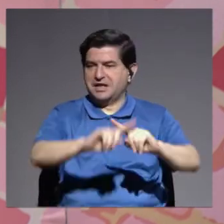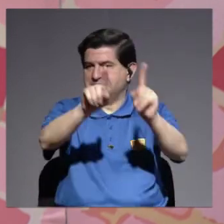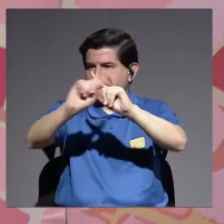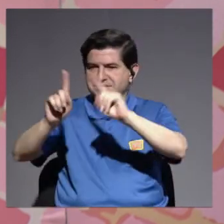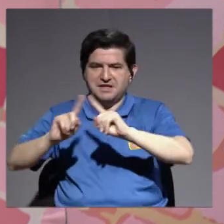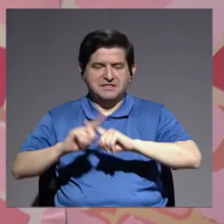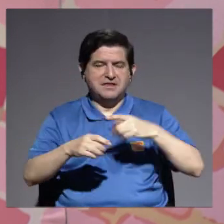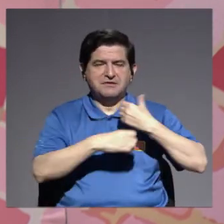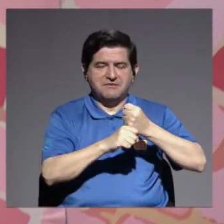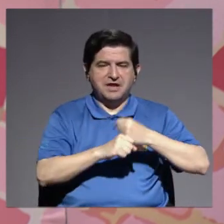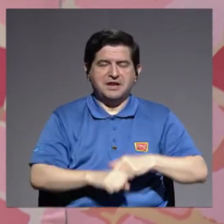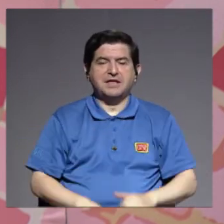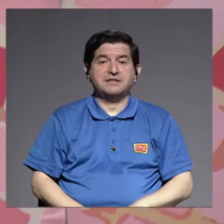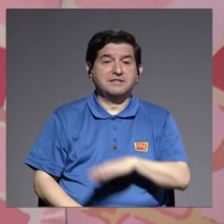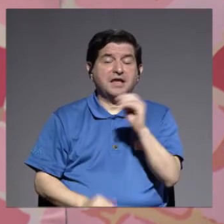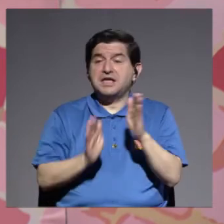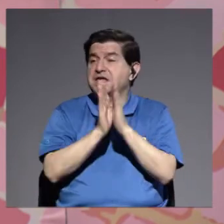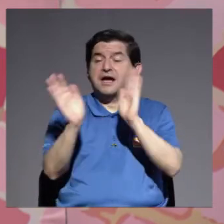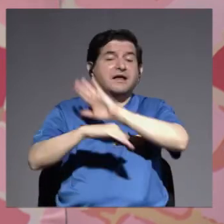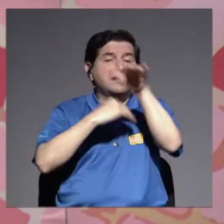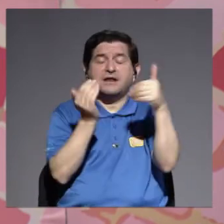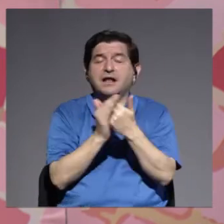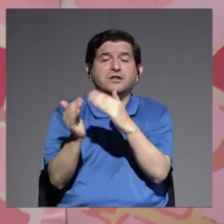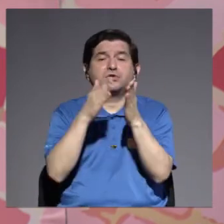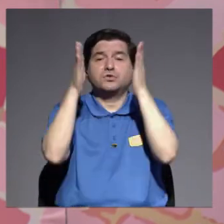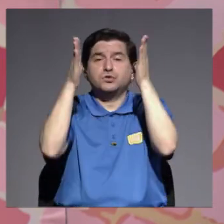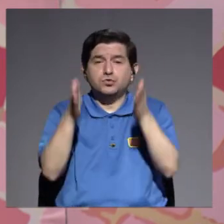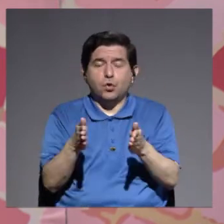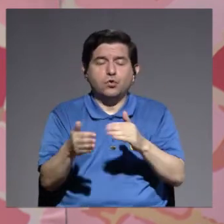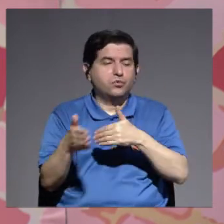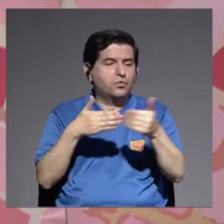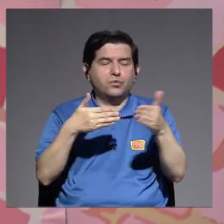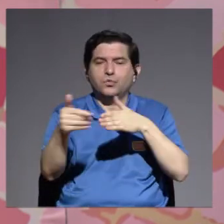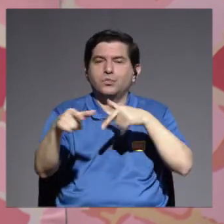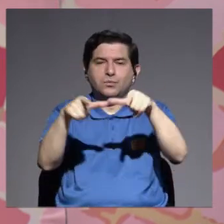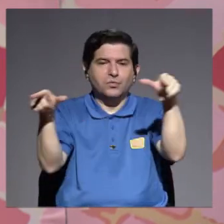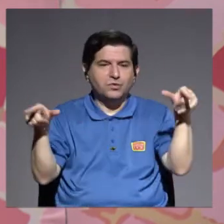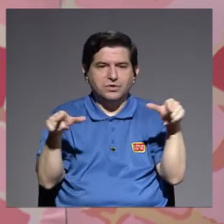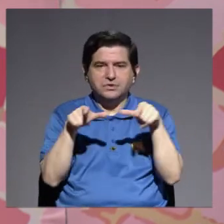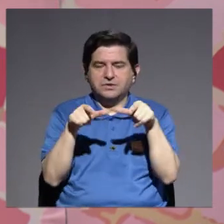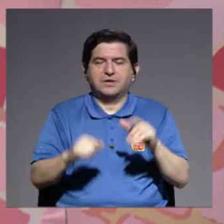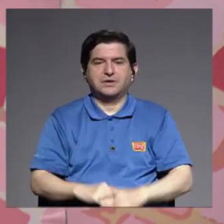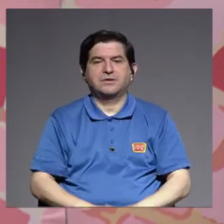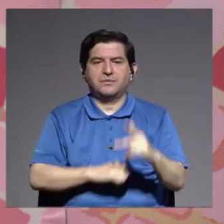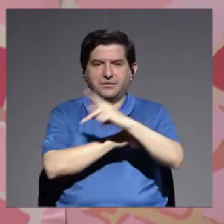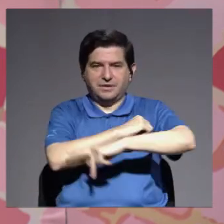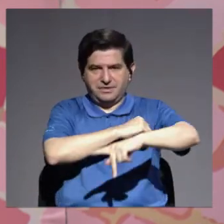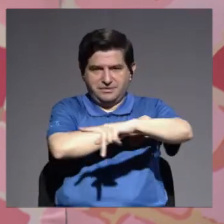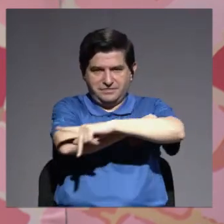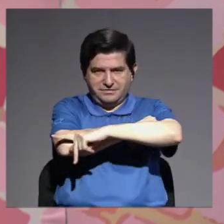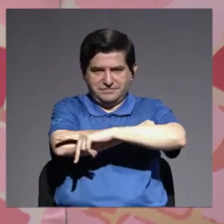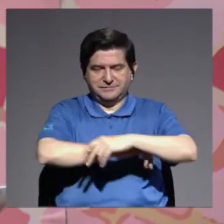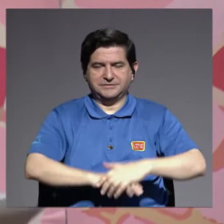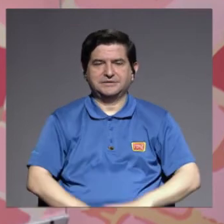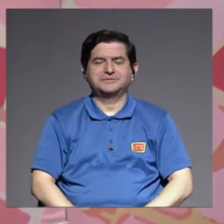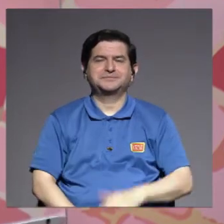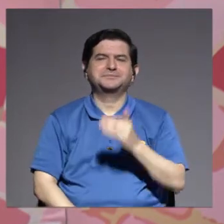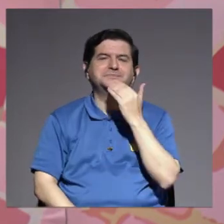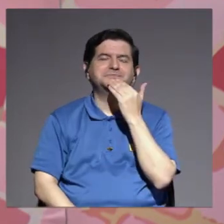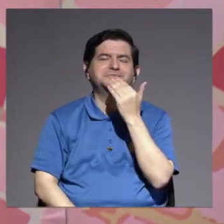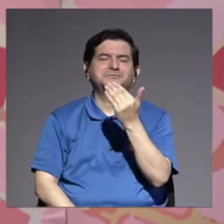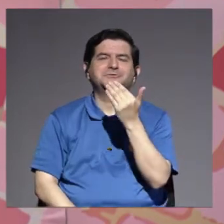diferentes municipalidades y en general para todo ciudadano en cualquier parte de nuestro territorio.